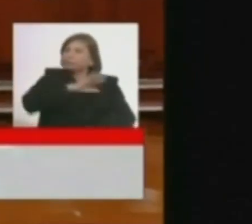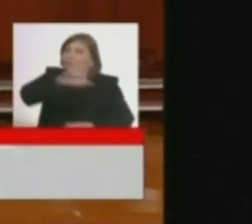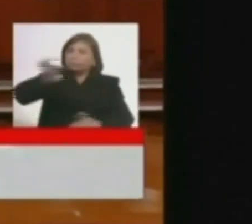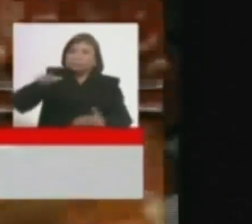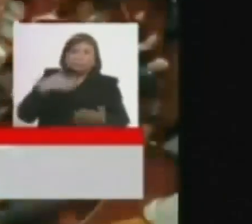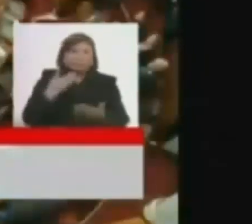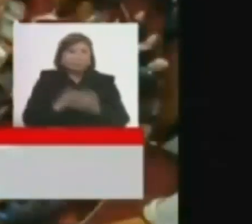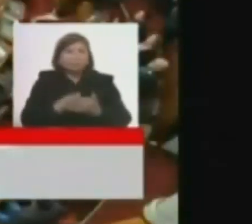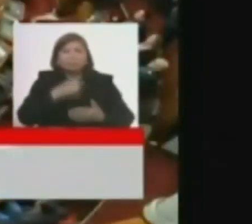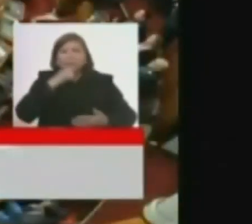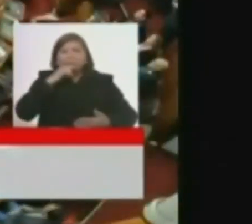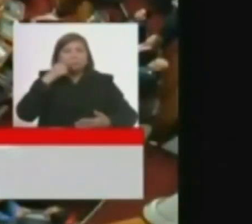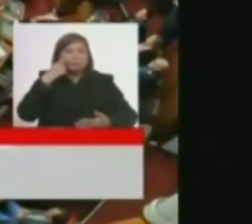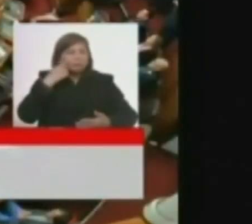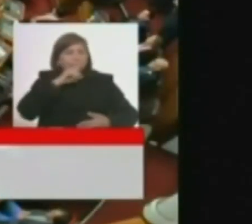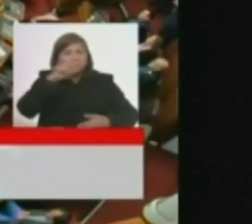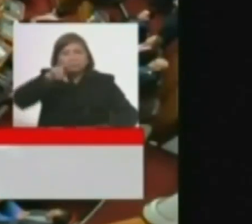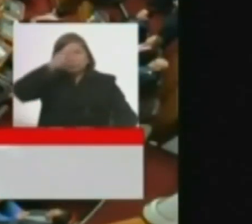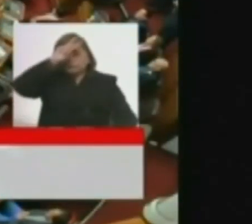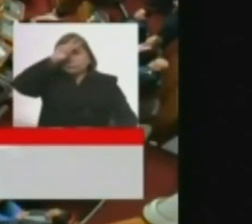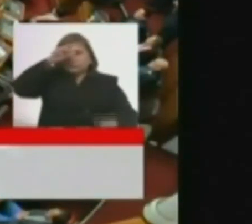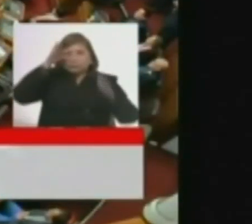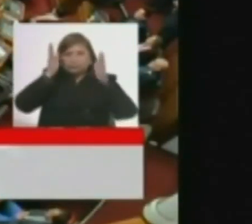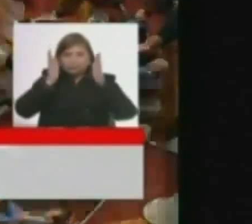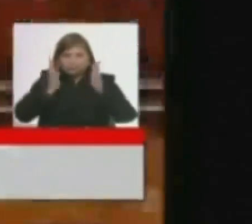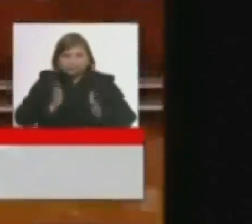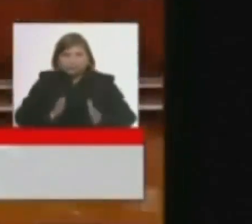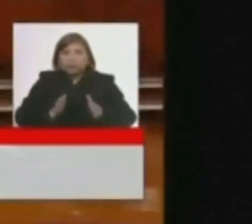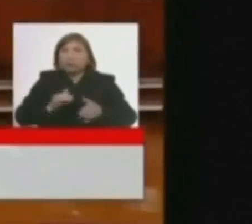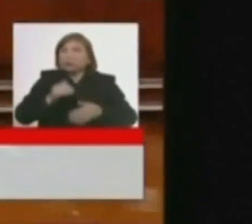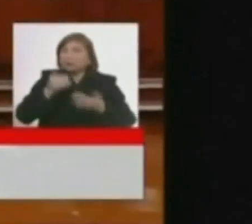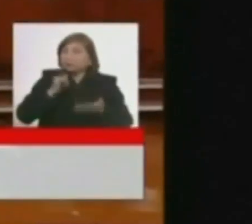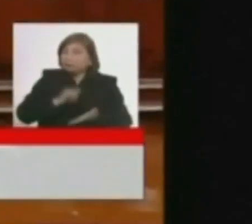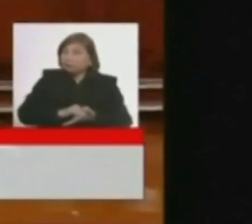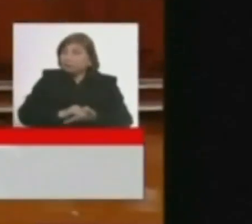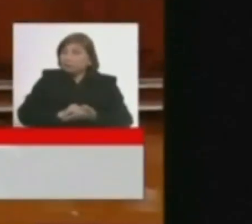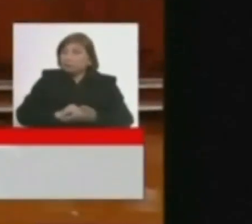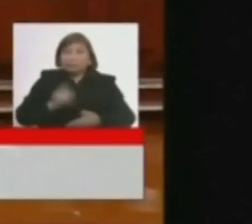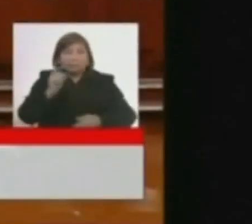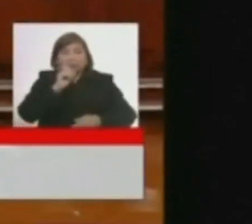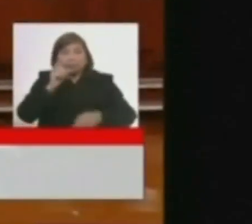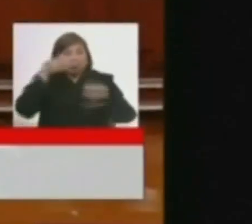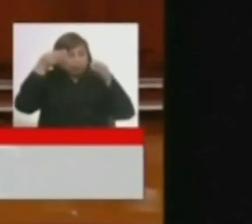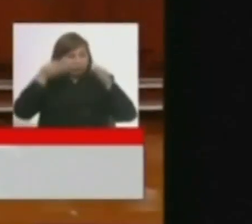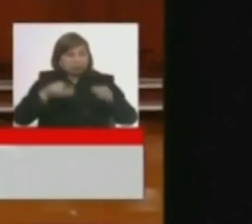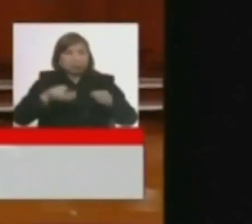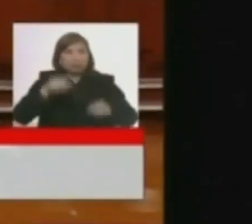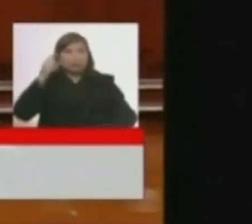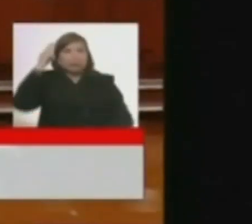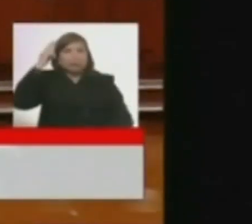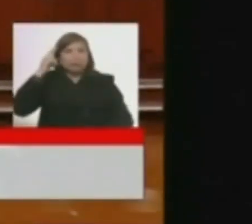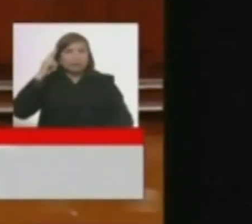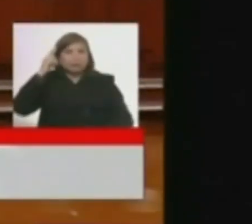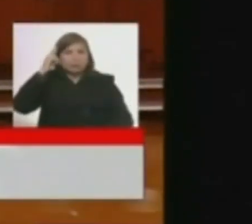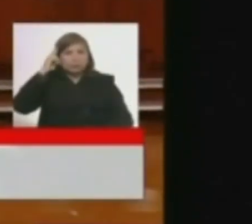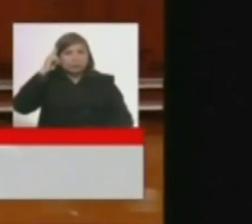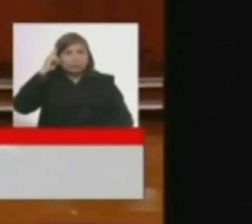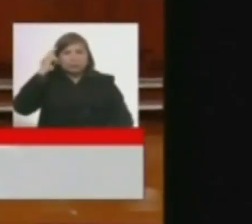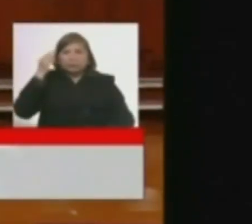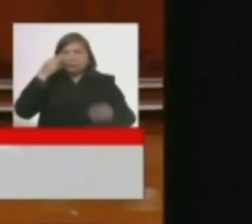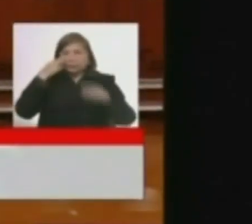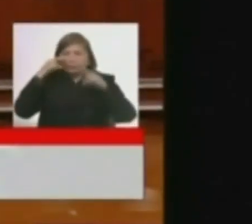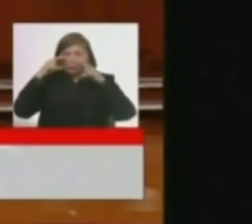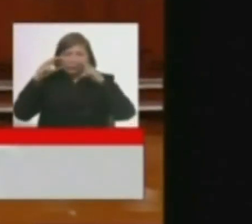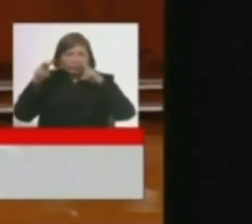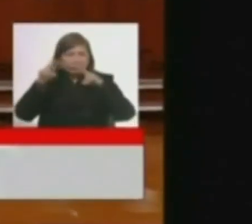Pedro Castillo. Se convierte así en la primera mujer gobernante de la historia de este país. Vamos a escuchar brevemente el primer